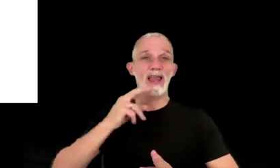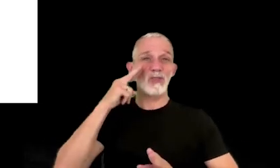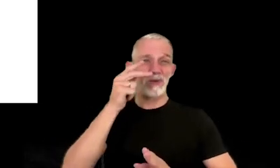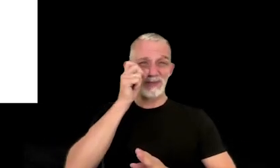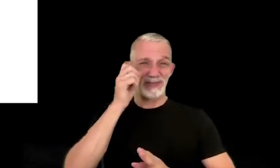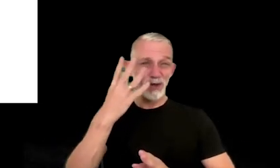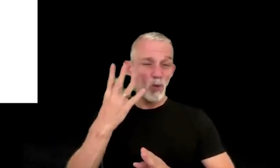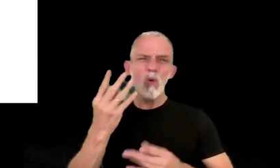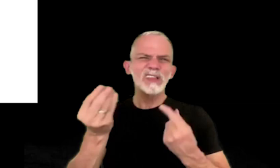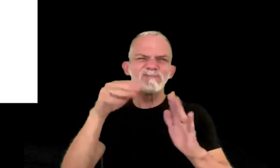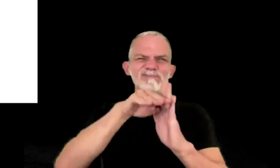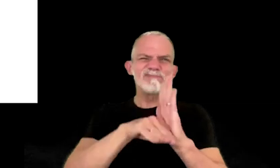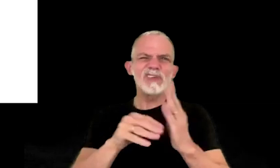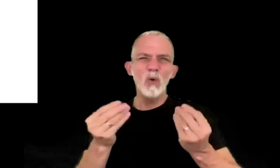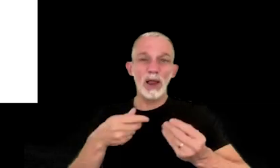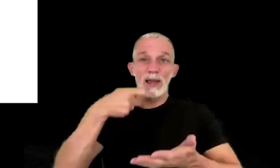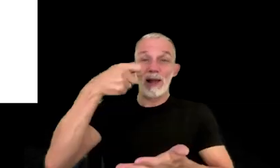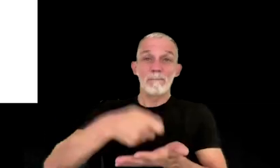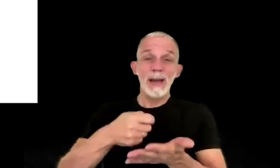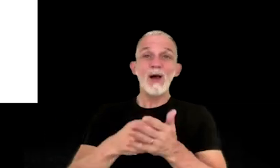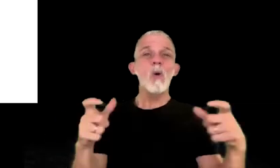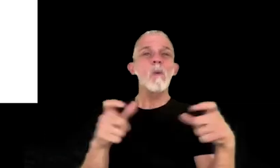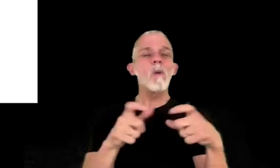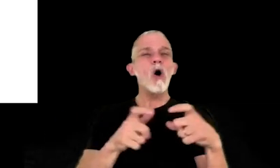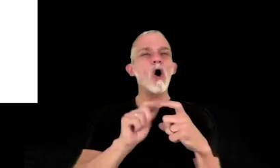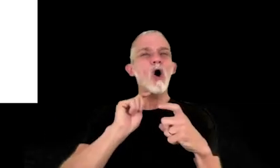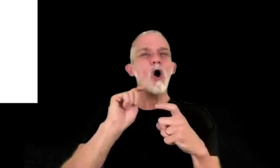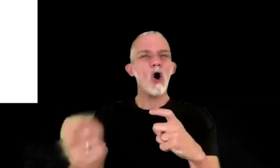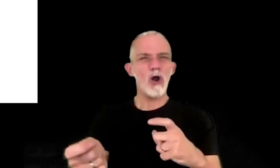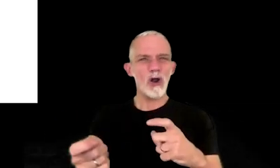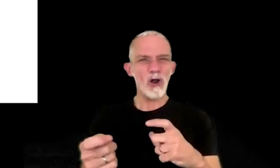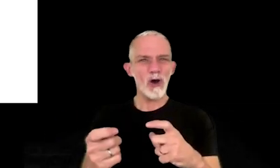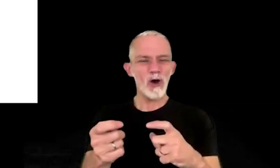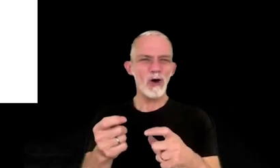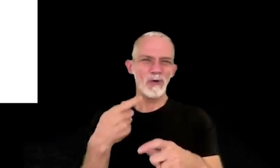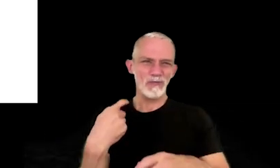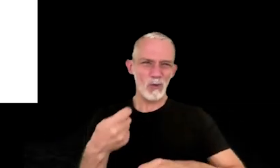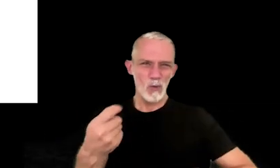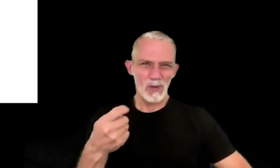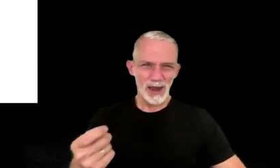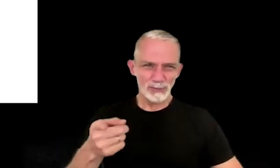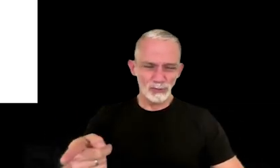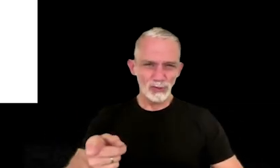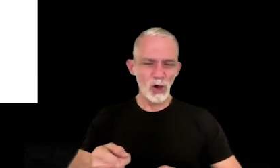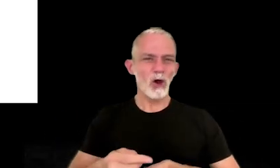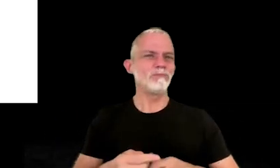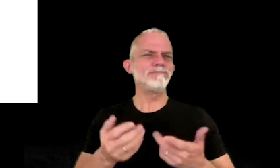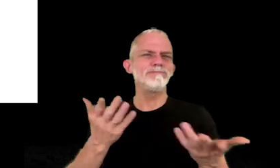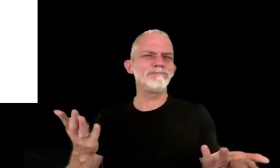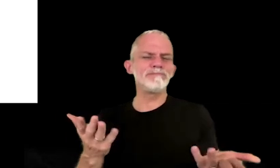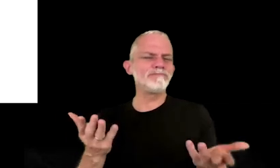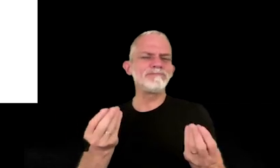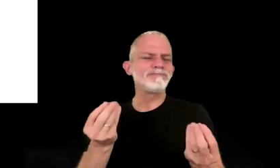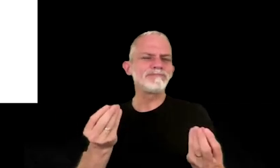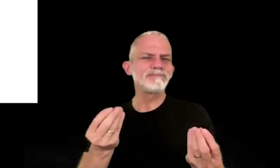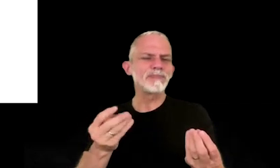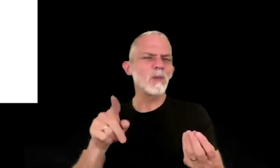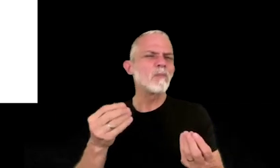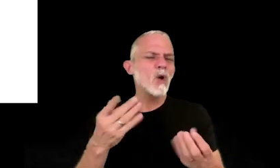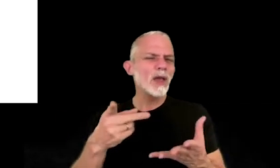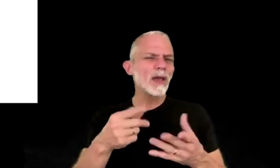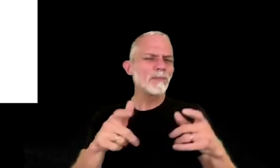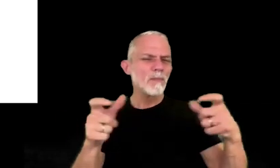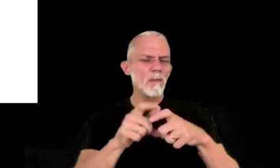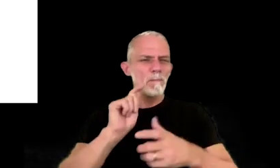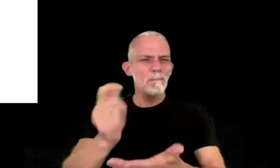estableció el pago de un bono extraordinario previsional. ¿En qué se funda este